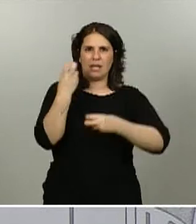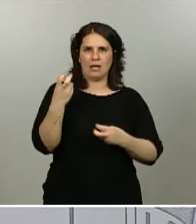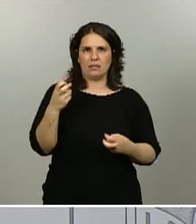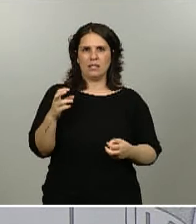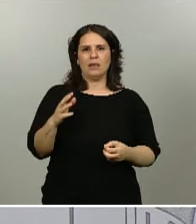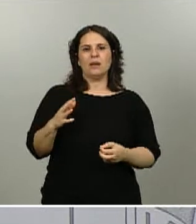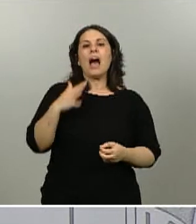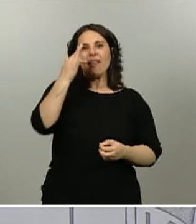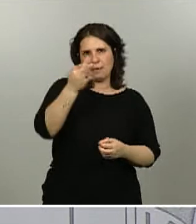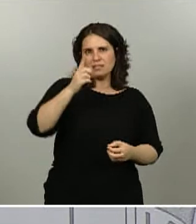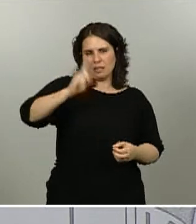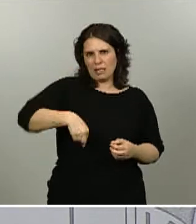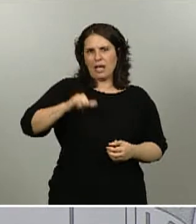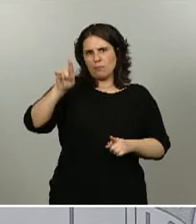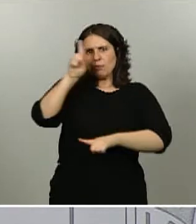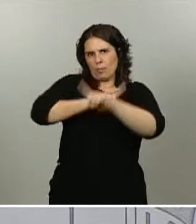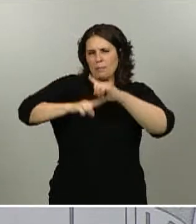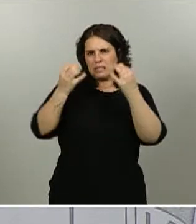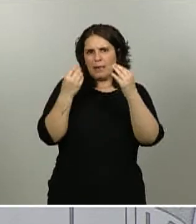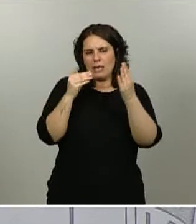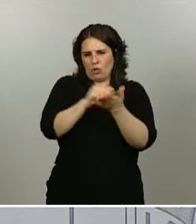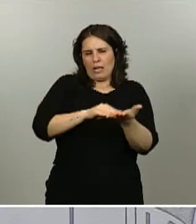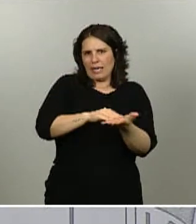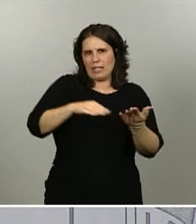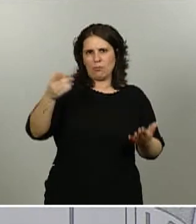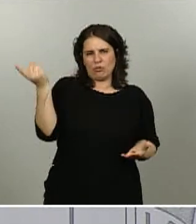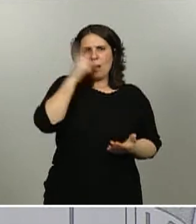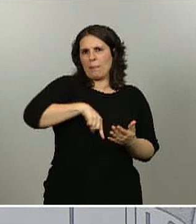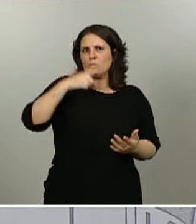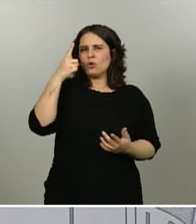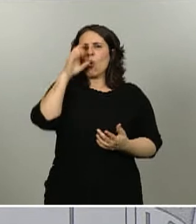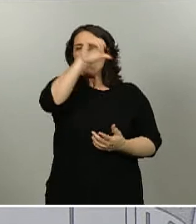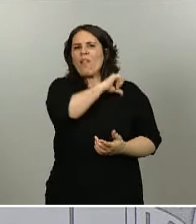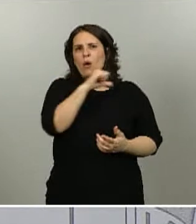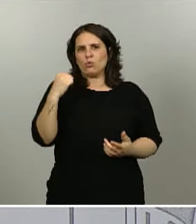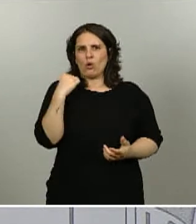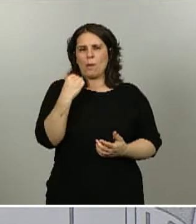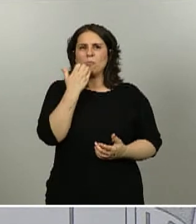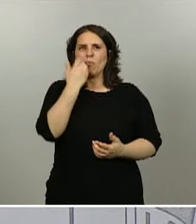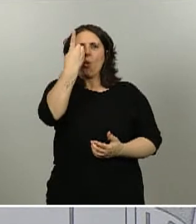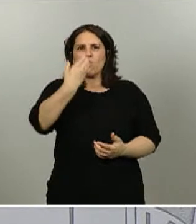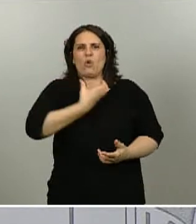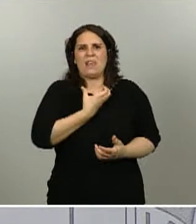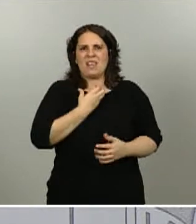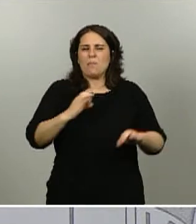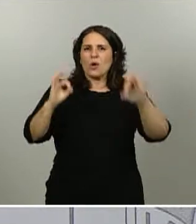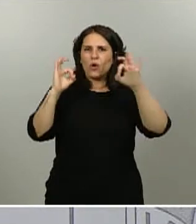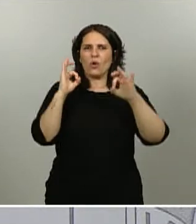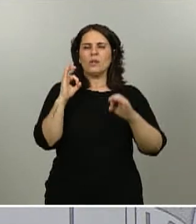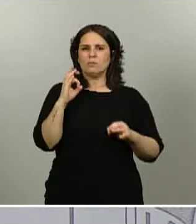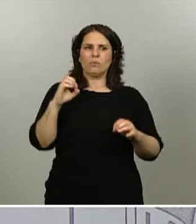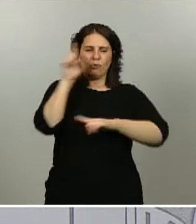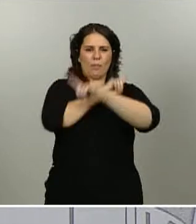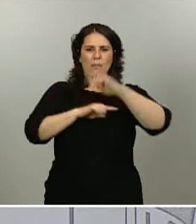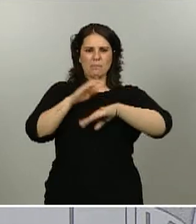que también se tienen que corregir. Sabemos que hay una comunidad autónoma en la que un municipio concreto han tenido problemas para introducir los datos, pero que estará